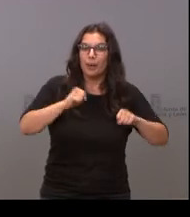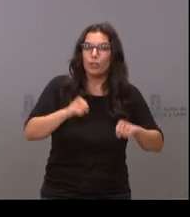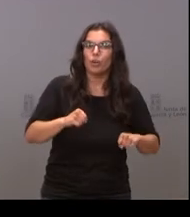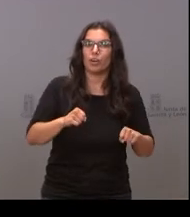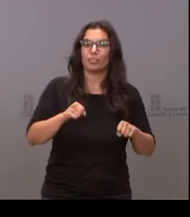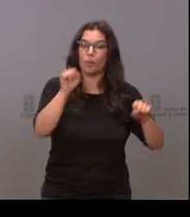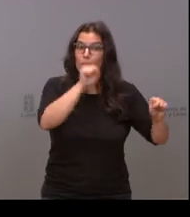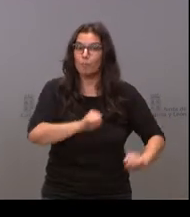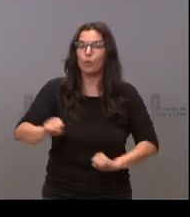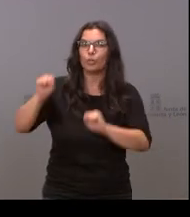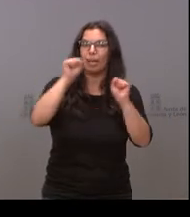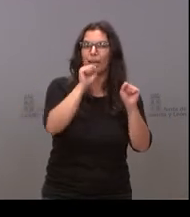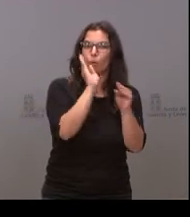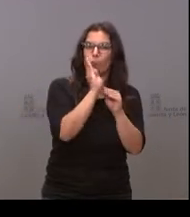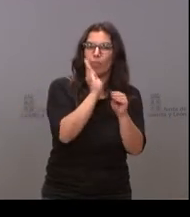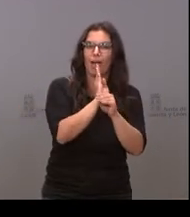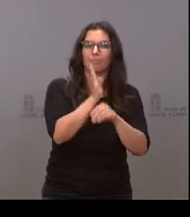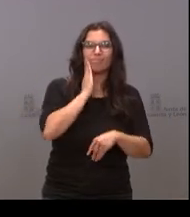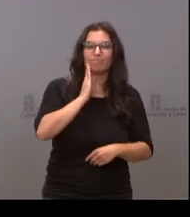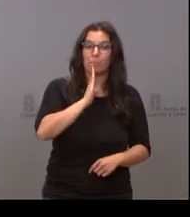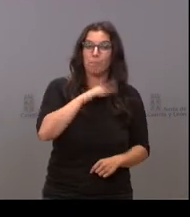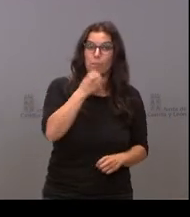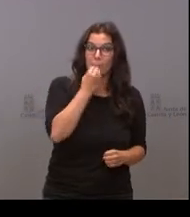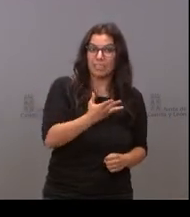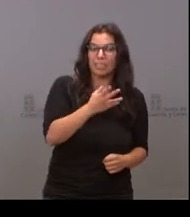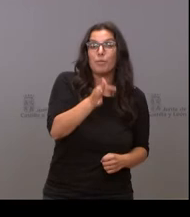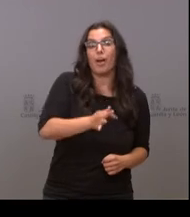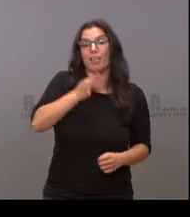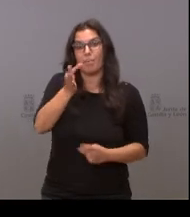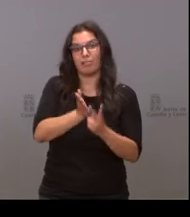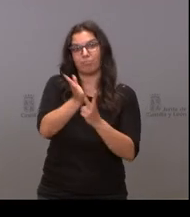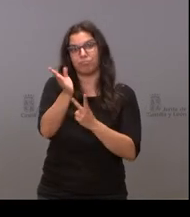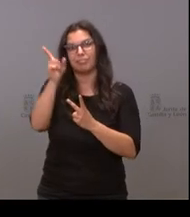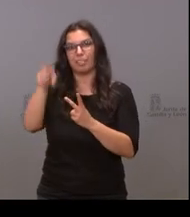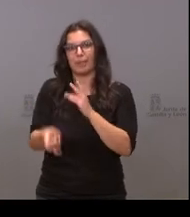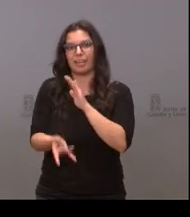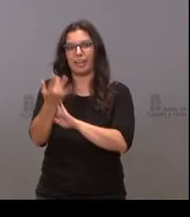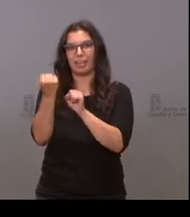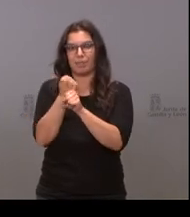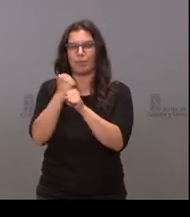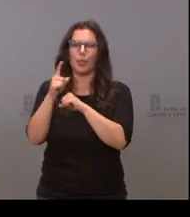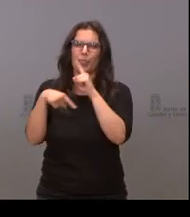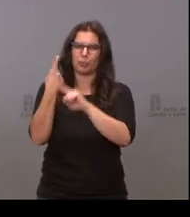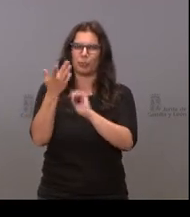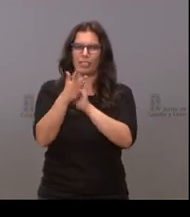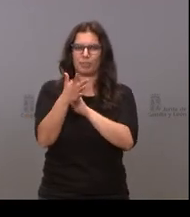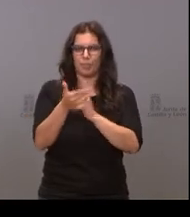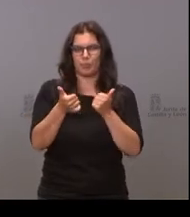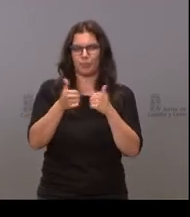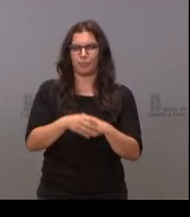protegerlas cuidarlas mimarlas sino además generar puestos de trabajo luego lo explicaré con detenimiento